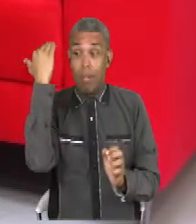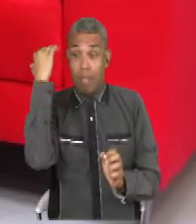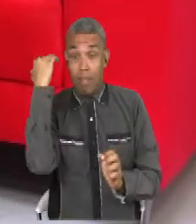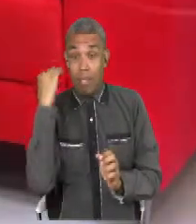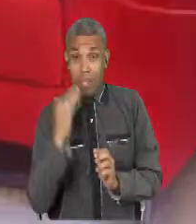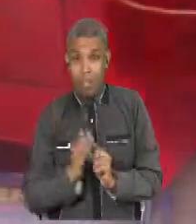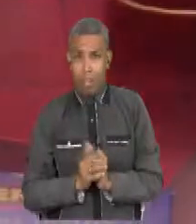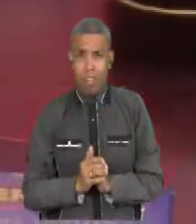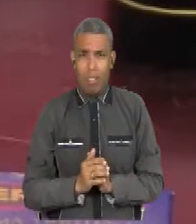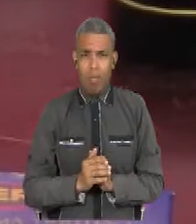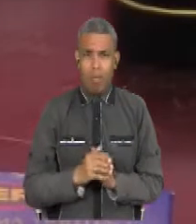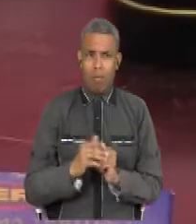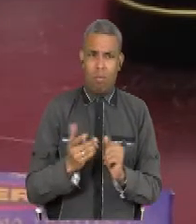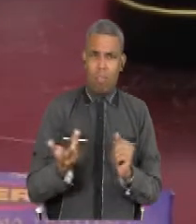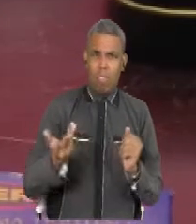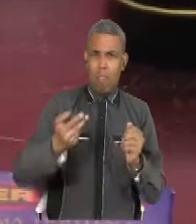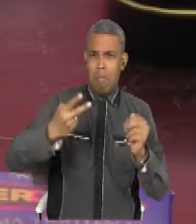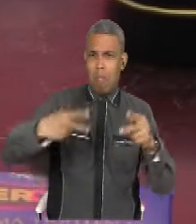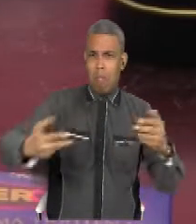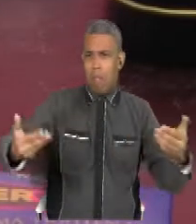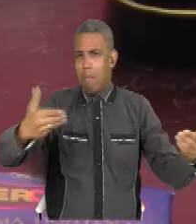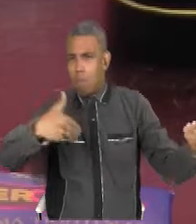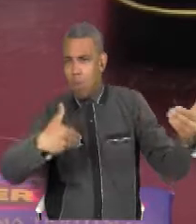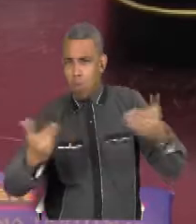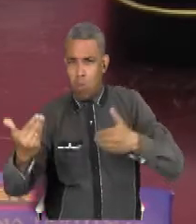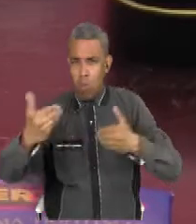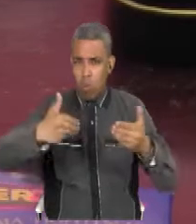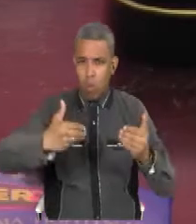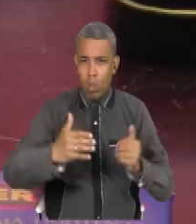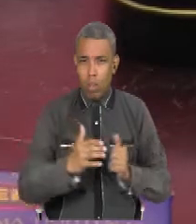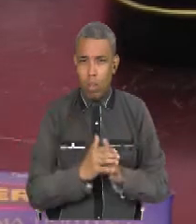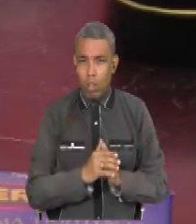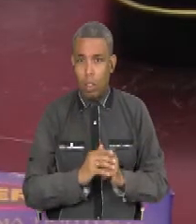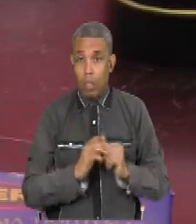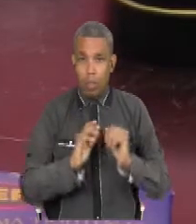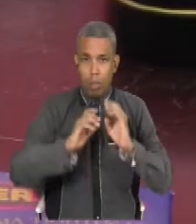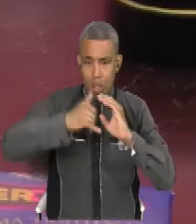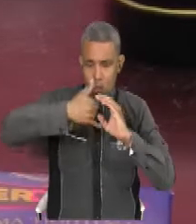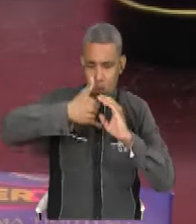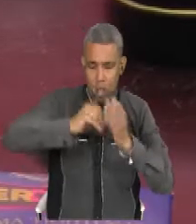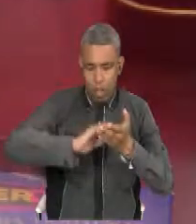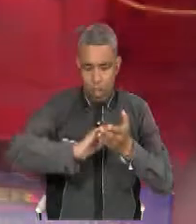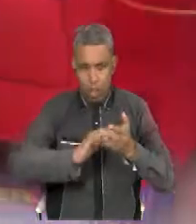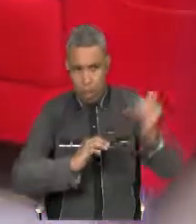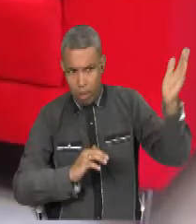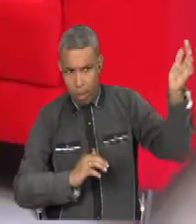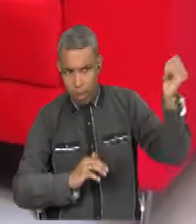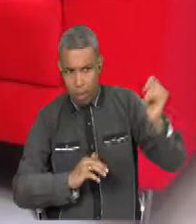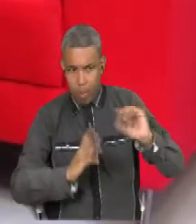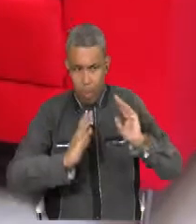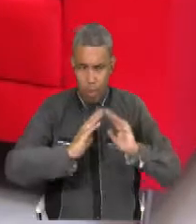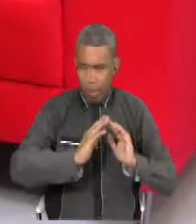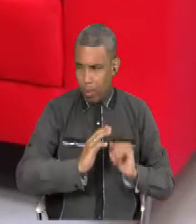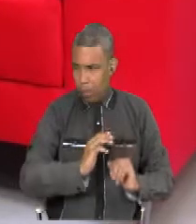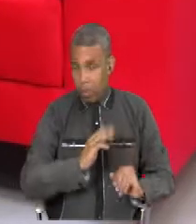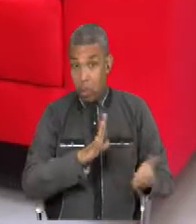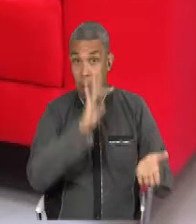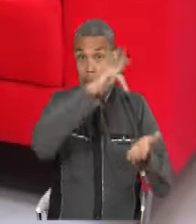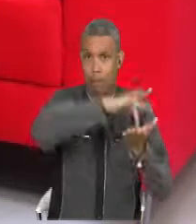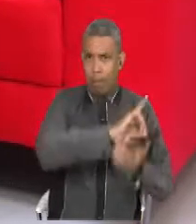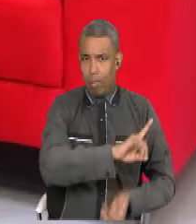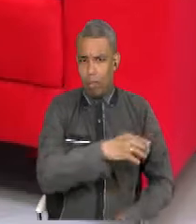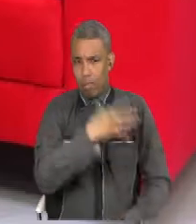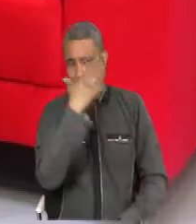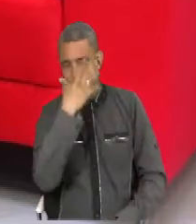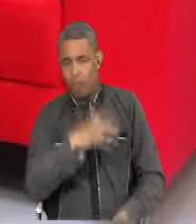veces, sus pedidos son a domicilio, todo por WhatsApp. Hacen muy buenos pedidos, pues